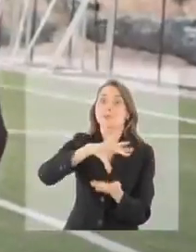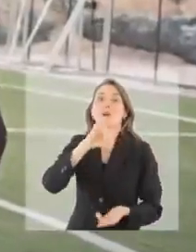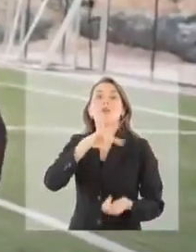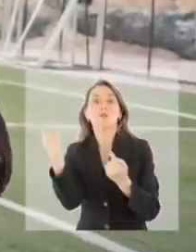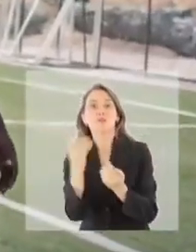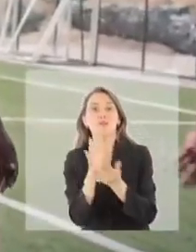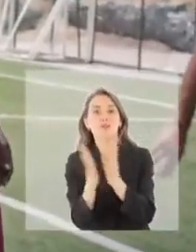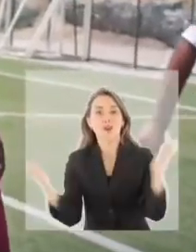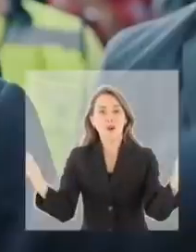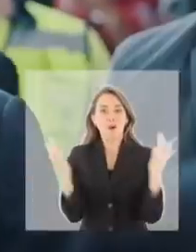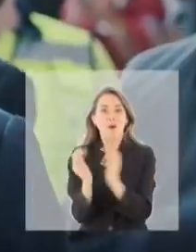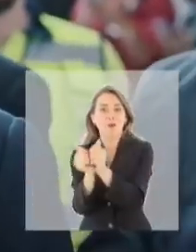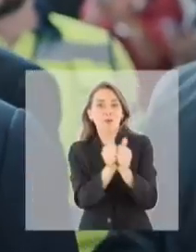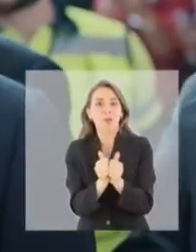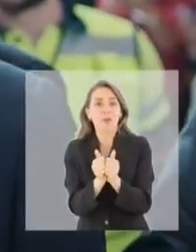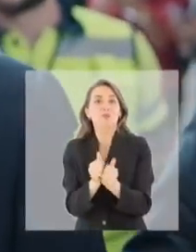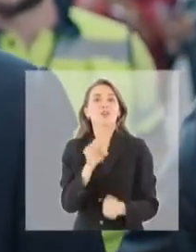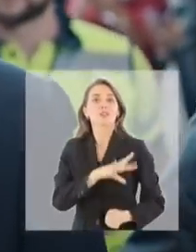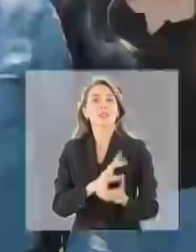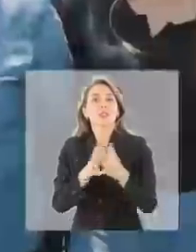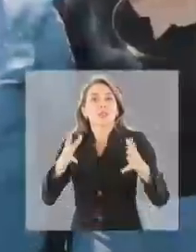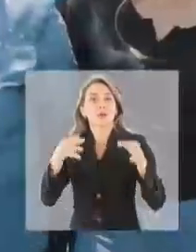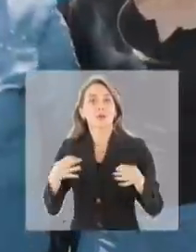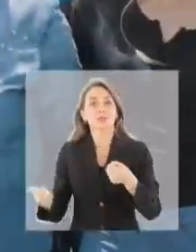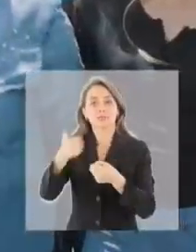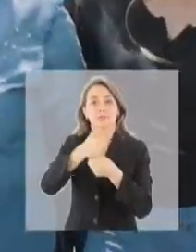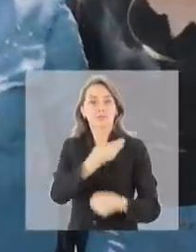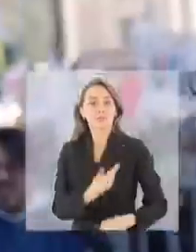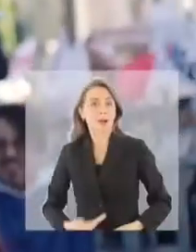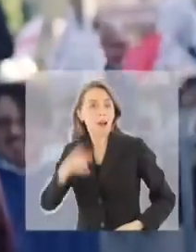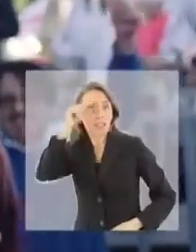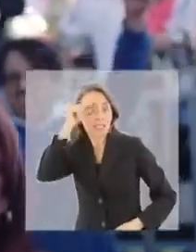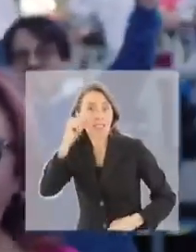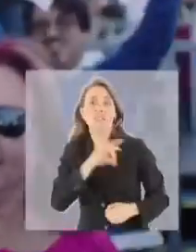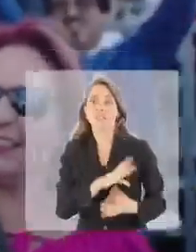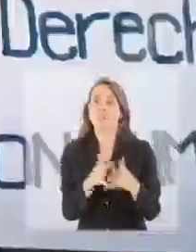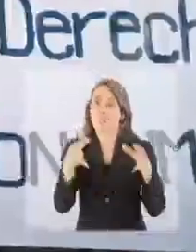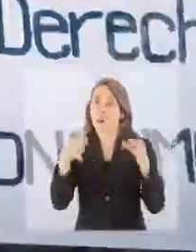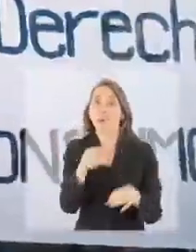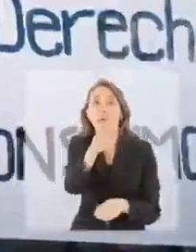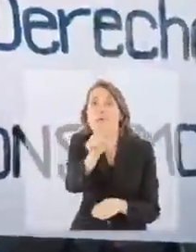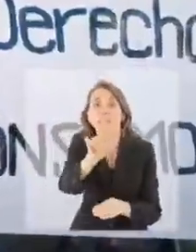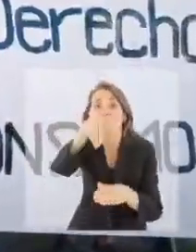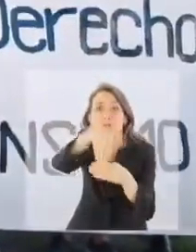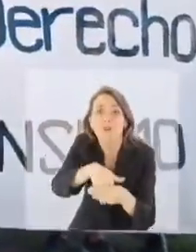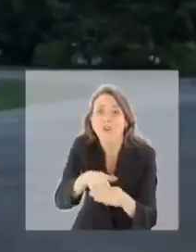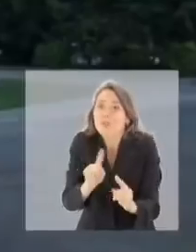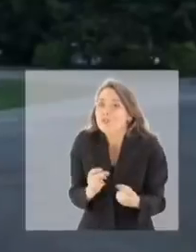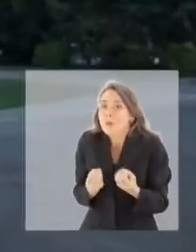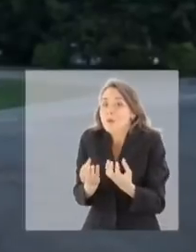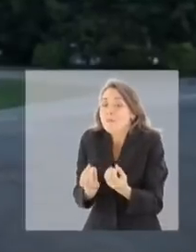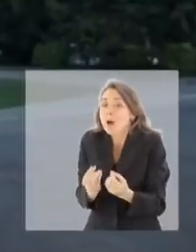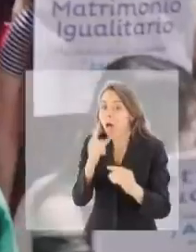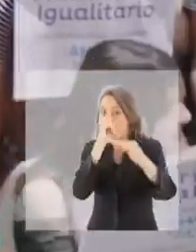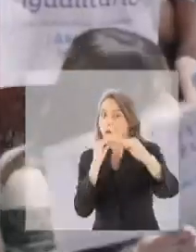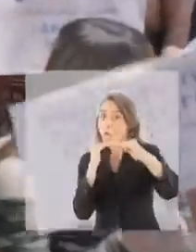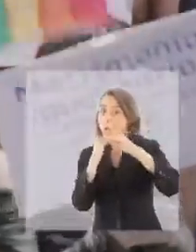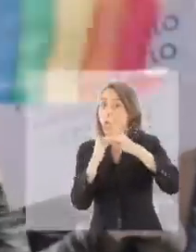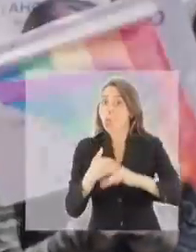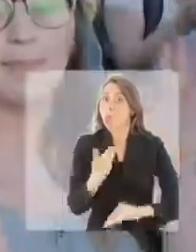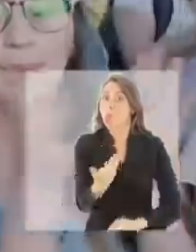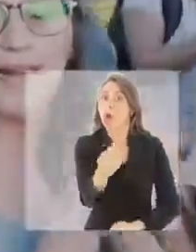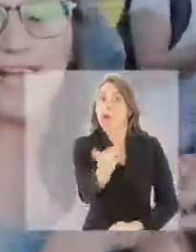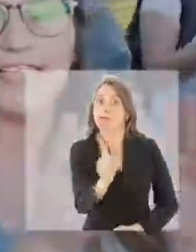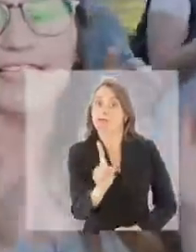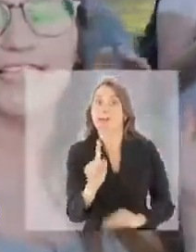juntos por un Chile más justo, con Guille, un Chile más justo. Si no votas, no provocas, la igualdad a ti